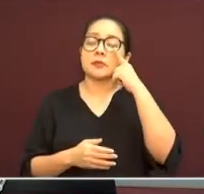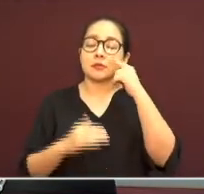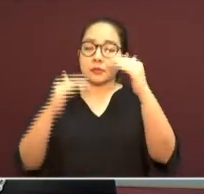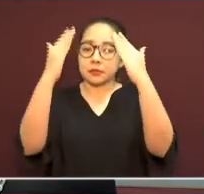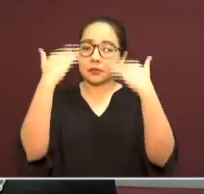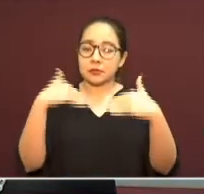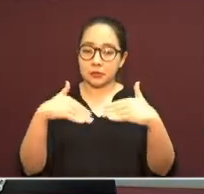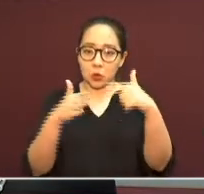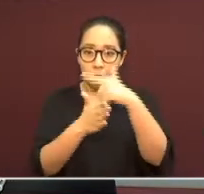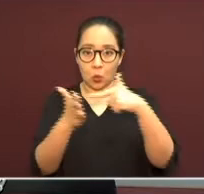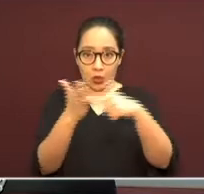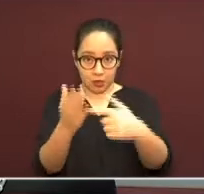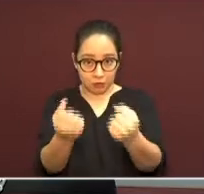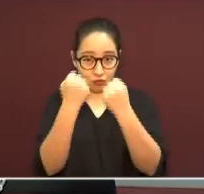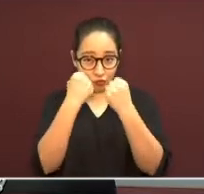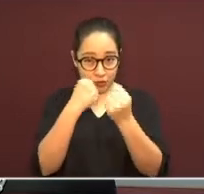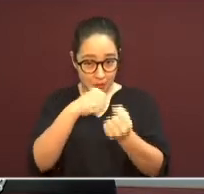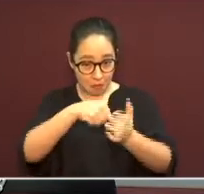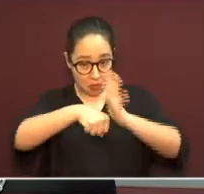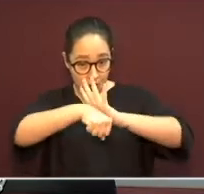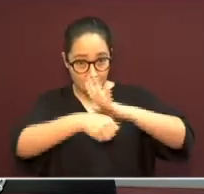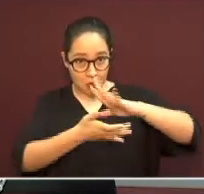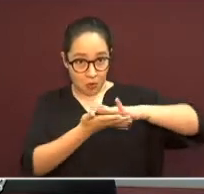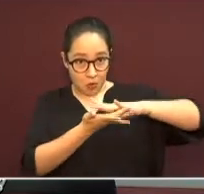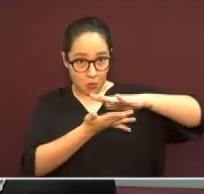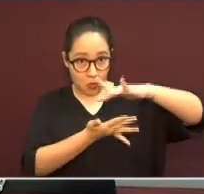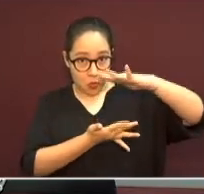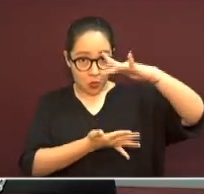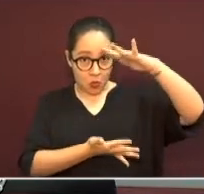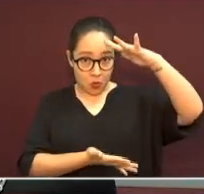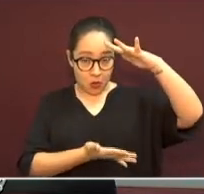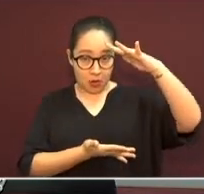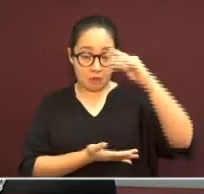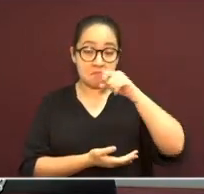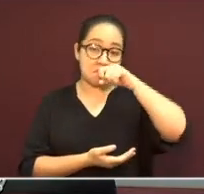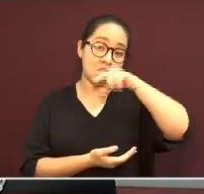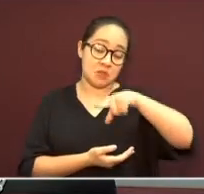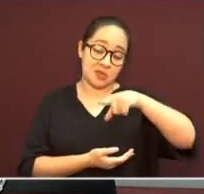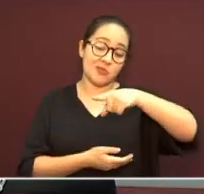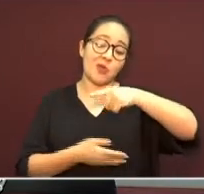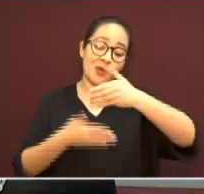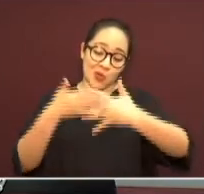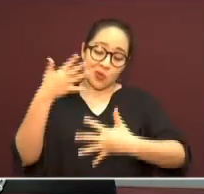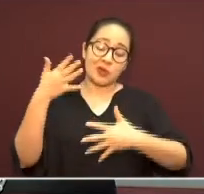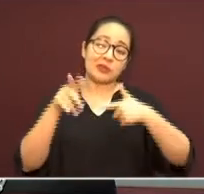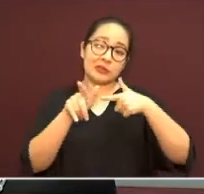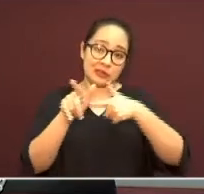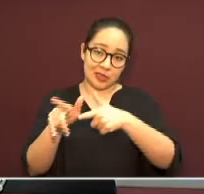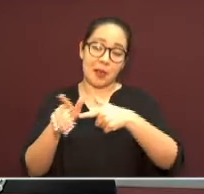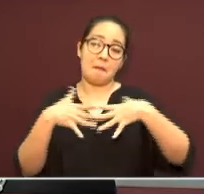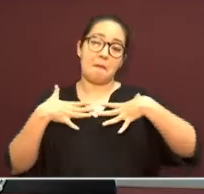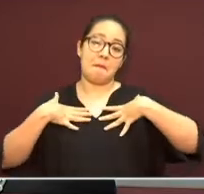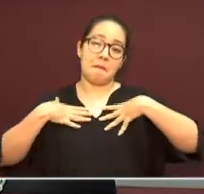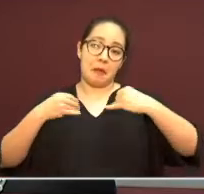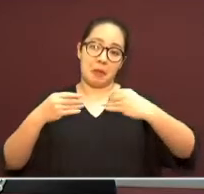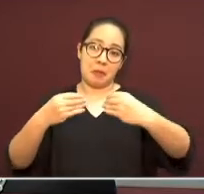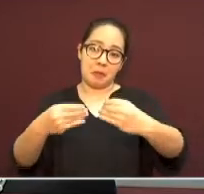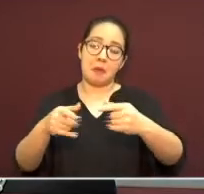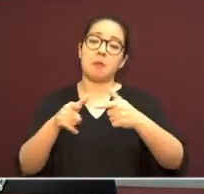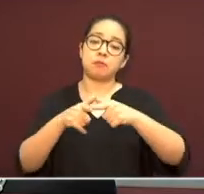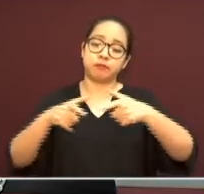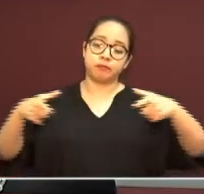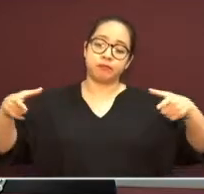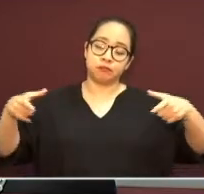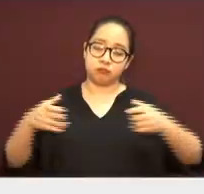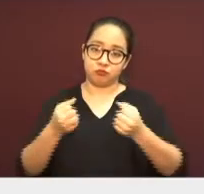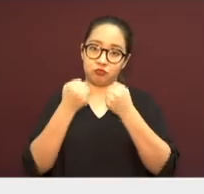de acumular el mayor número de casos positivos a kobe 19 continúan con importante actividad de transmisión hacia